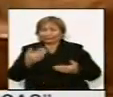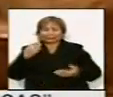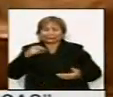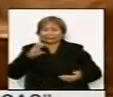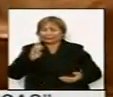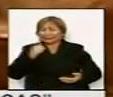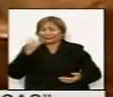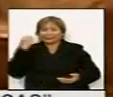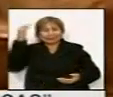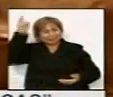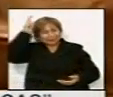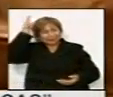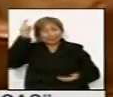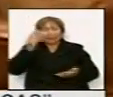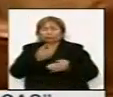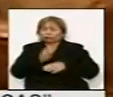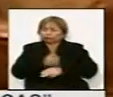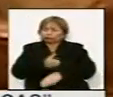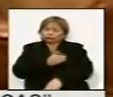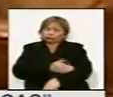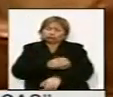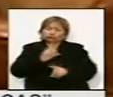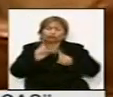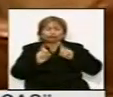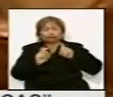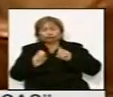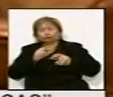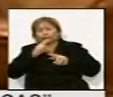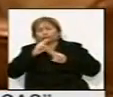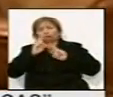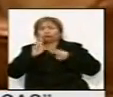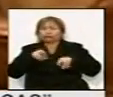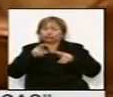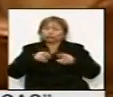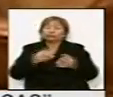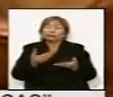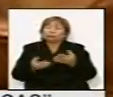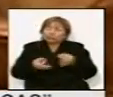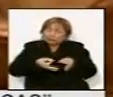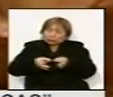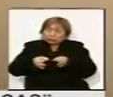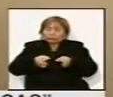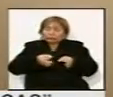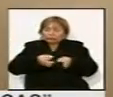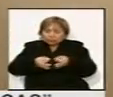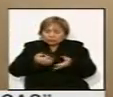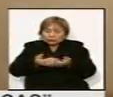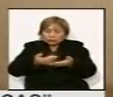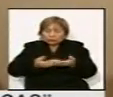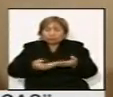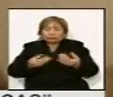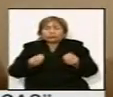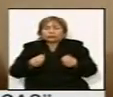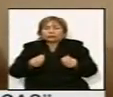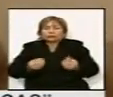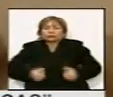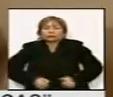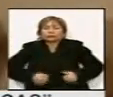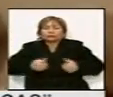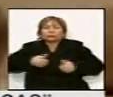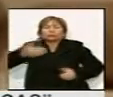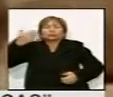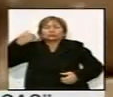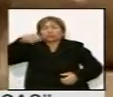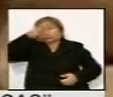pre-incas e inca es desarrollada mediante preguntas y respuestas, a fin de explicar en detalle cómo vivían los antiguos